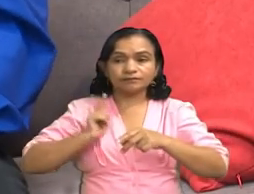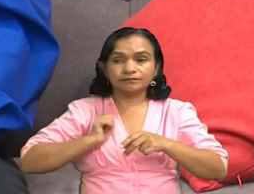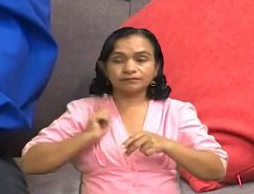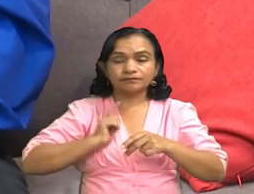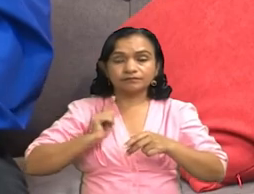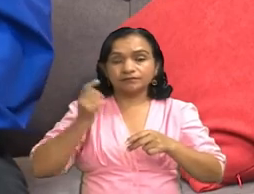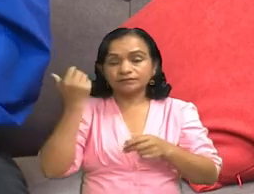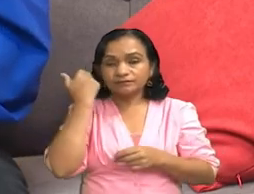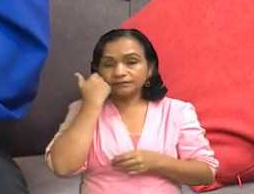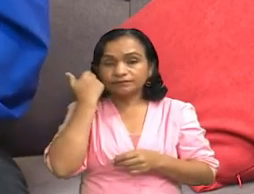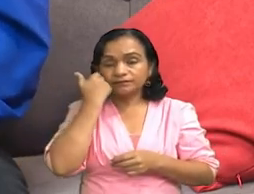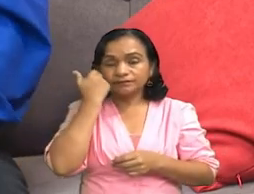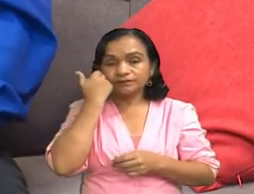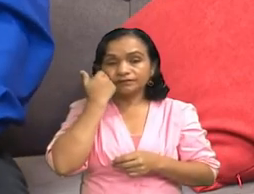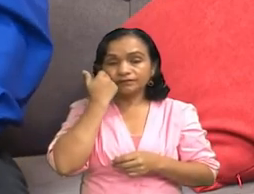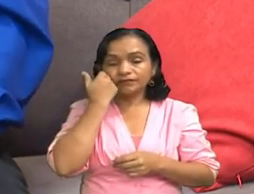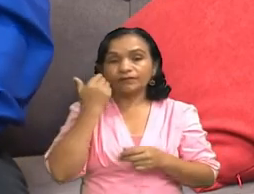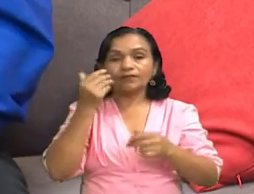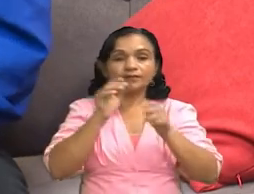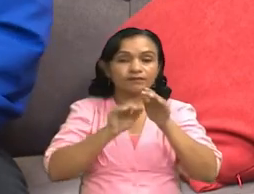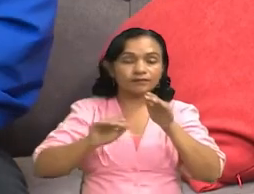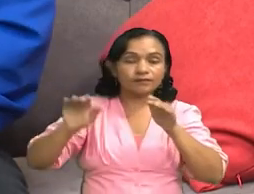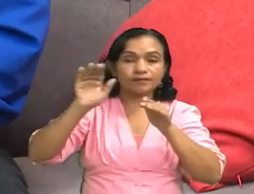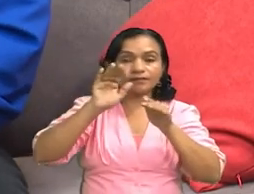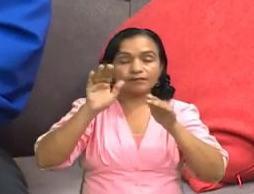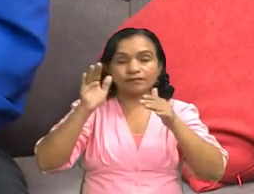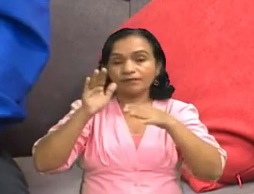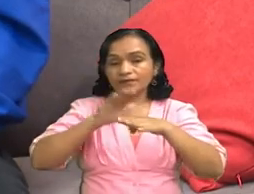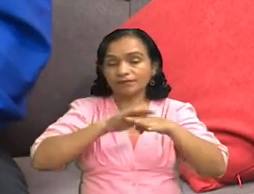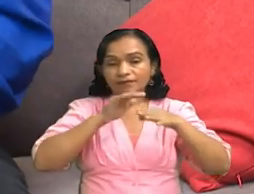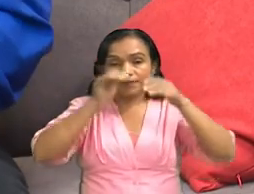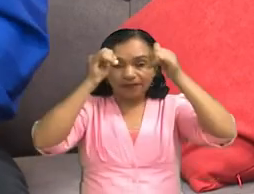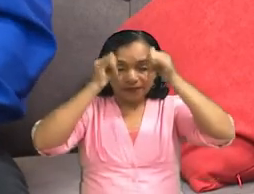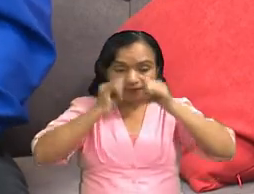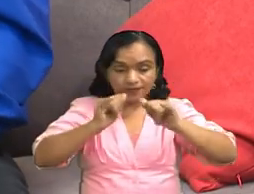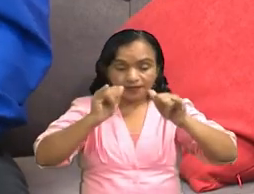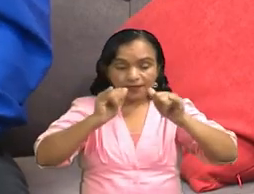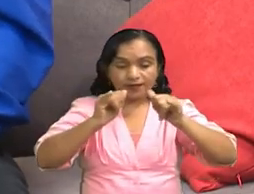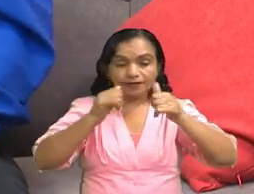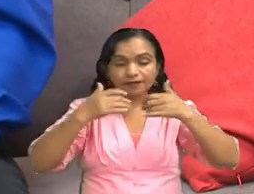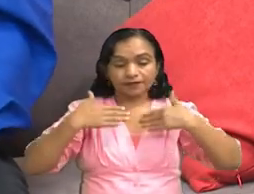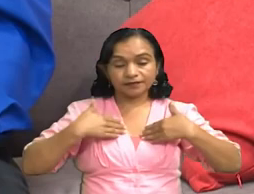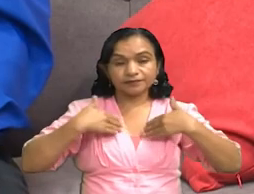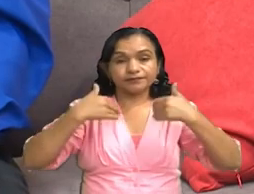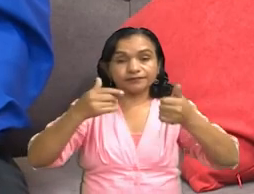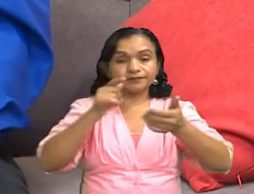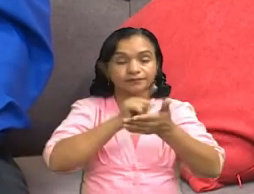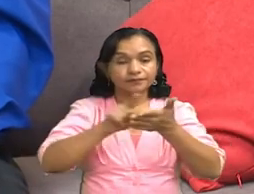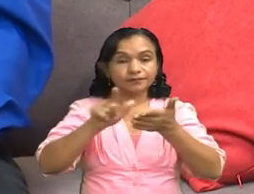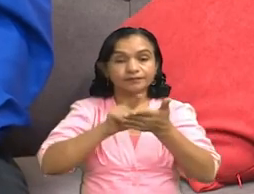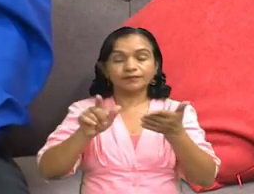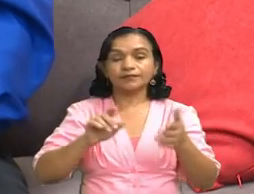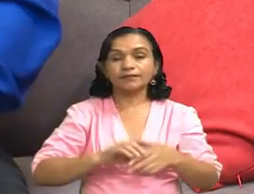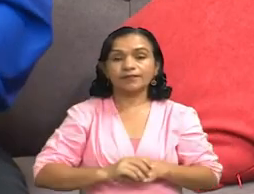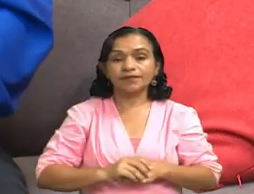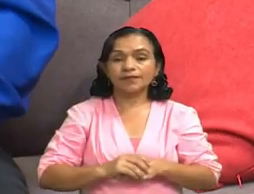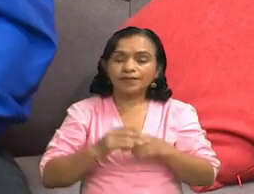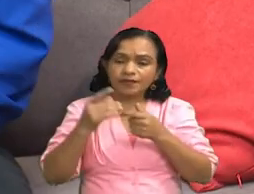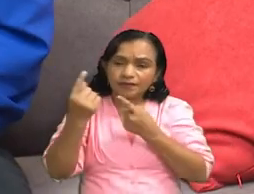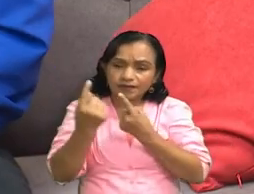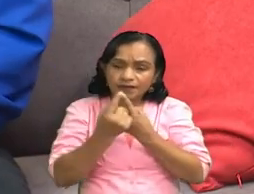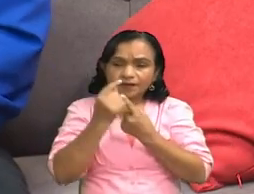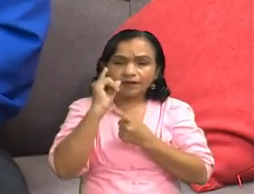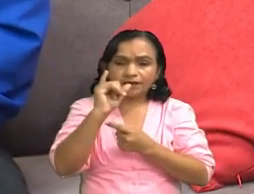plagas y enfermedades, tanto en el ganado como en el sistema fitosanitario y zoosanitario, que se acerquen